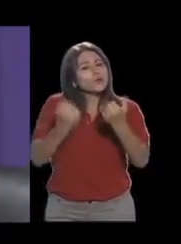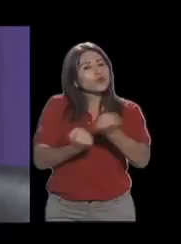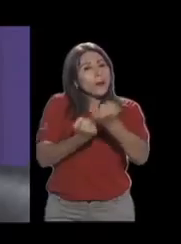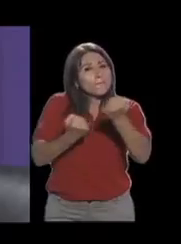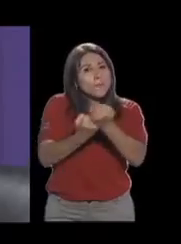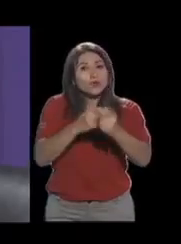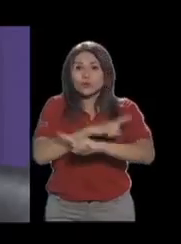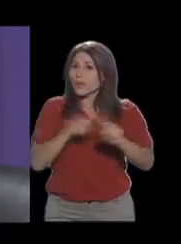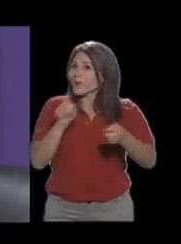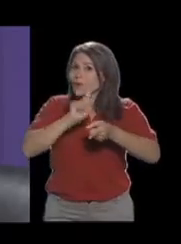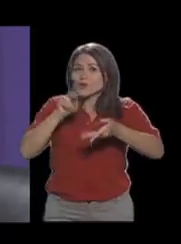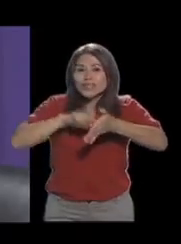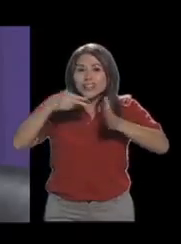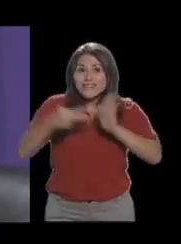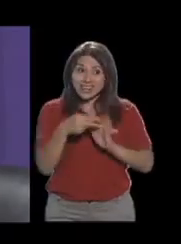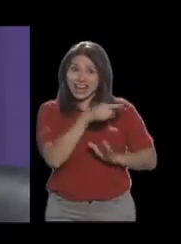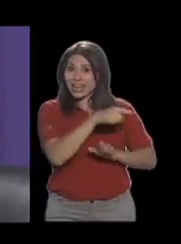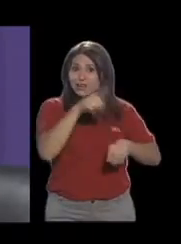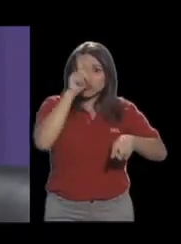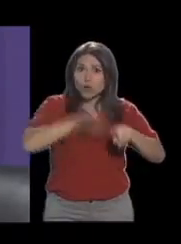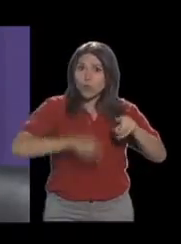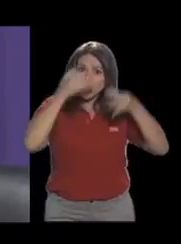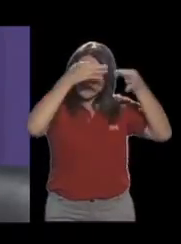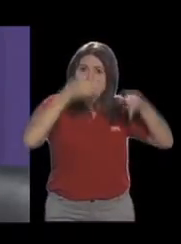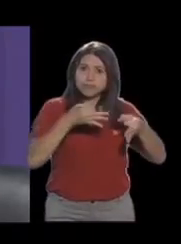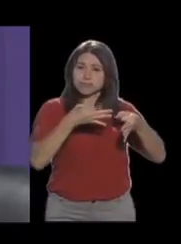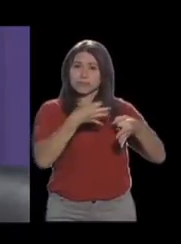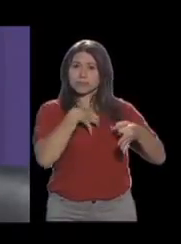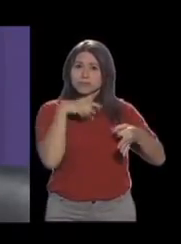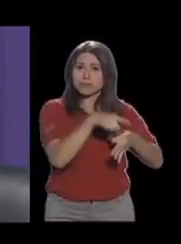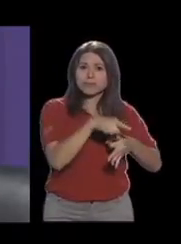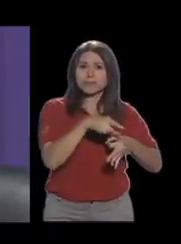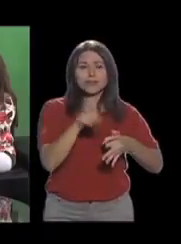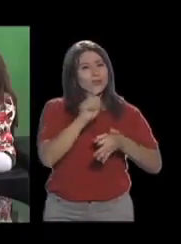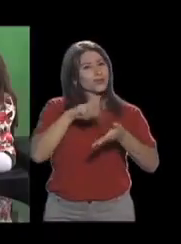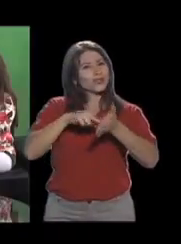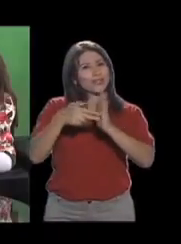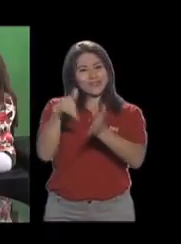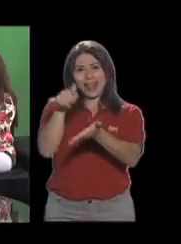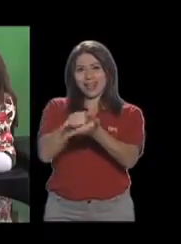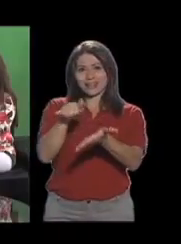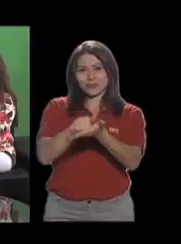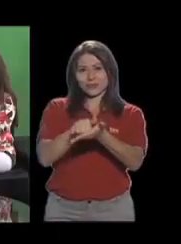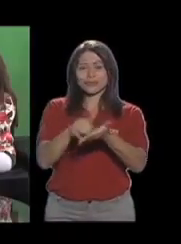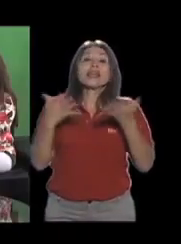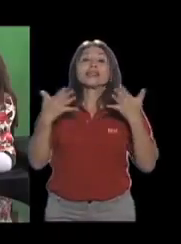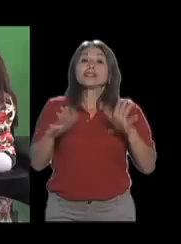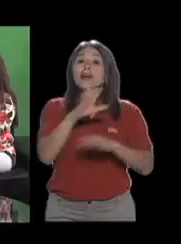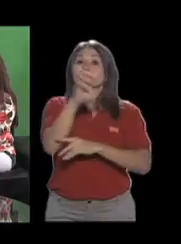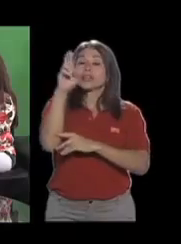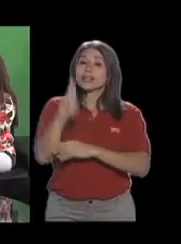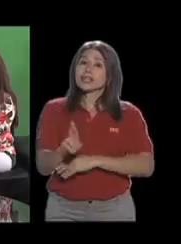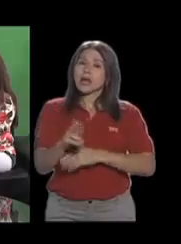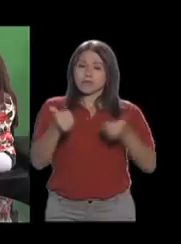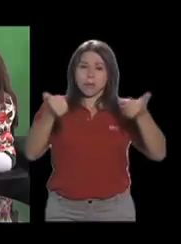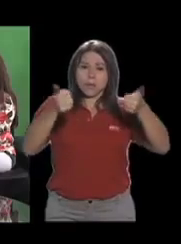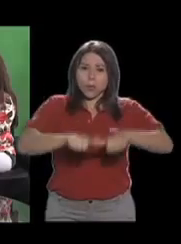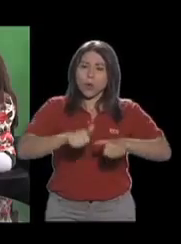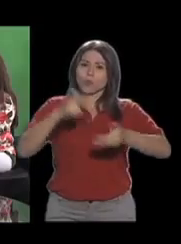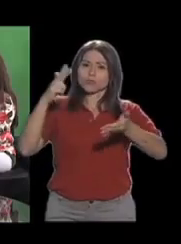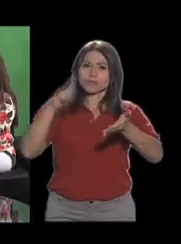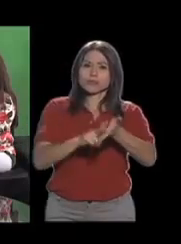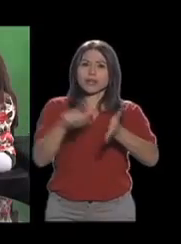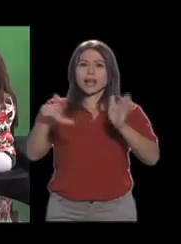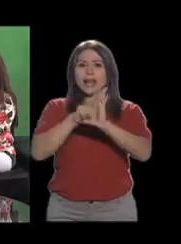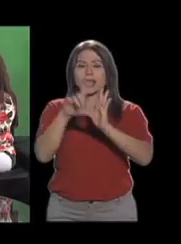quiere decir que no los puedan ejercer. El Estado, al aprobar y al ratificar la ley 8661 se